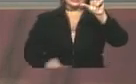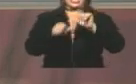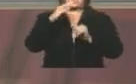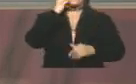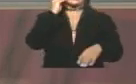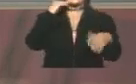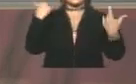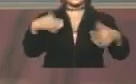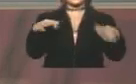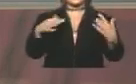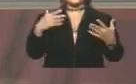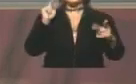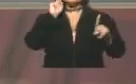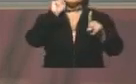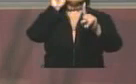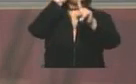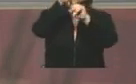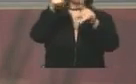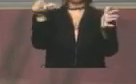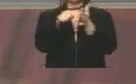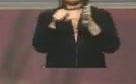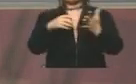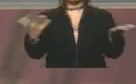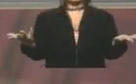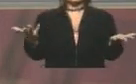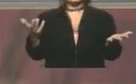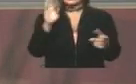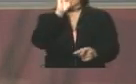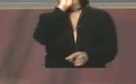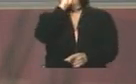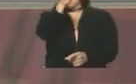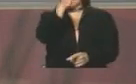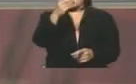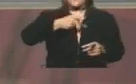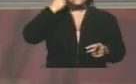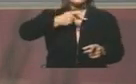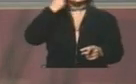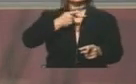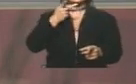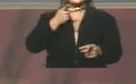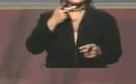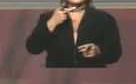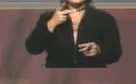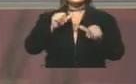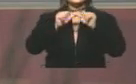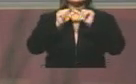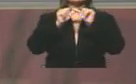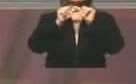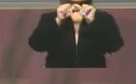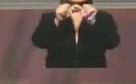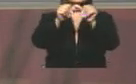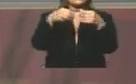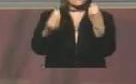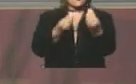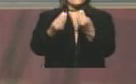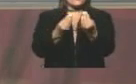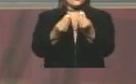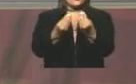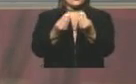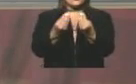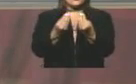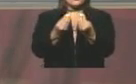amplio. ¿Hacia dónde debemos apuntar? ¿Hacia dónde deben apuntar esas políticas para comenzar entonces a generar